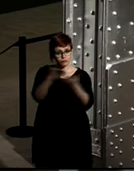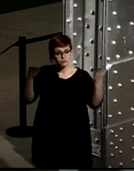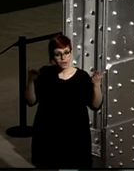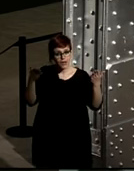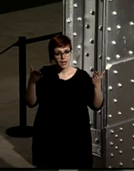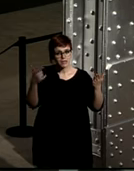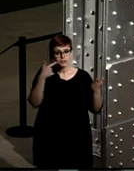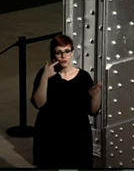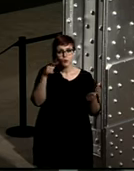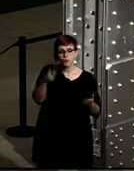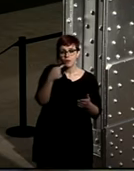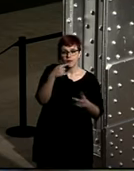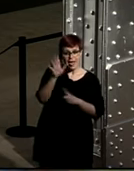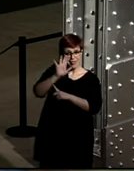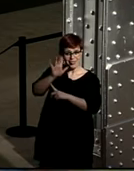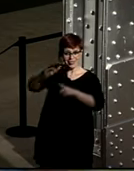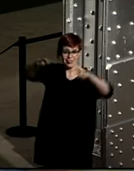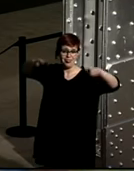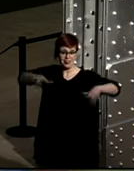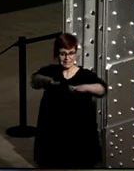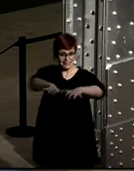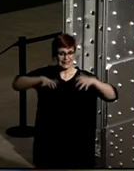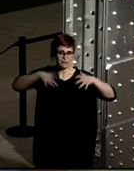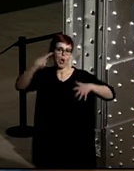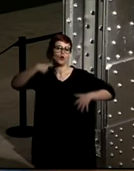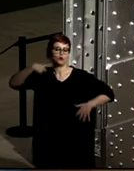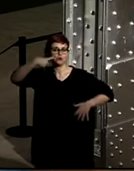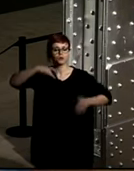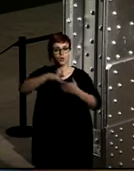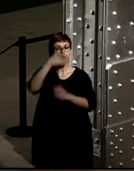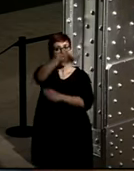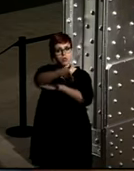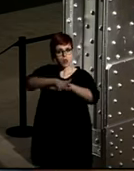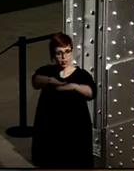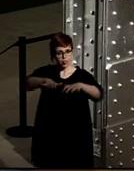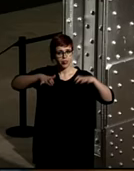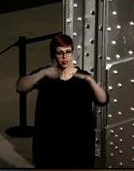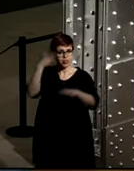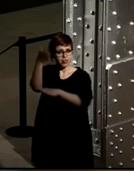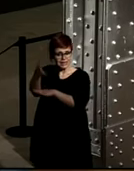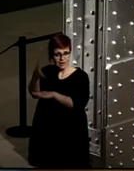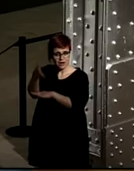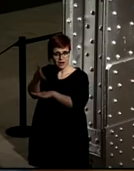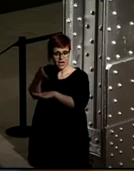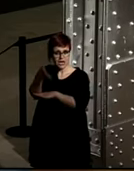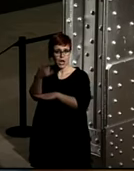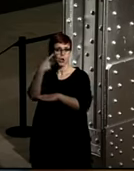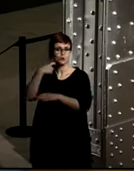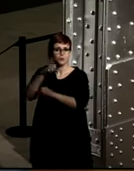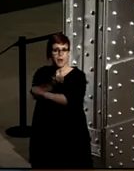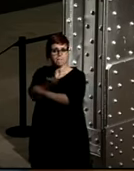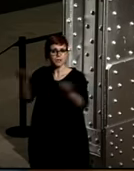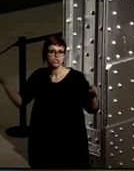hecho, está claro que los cines, o sea, que el hábito del cine no se va a acabar porque es imposible que se acabe.